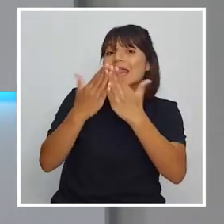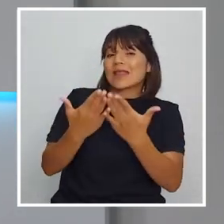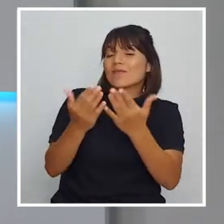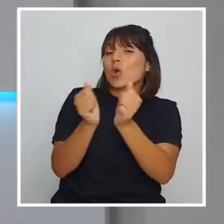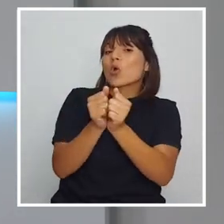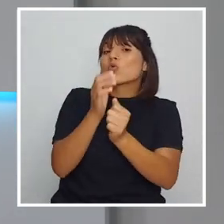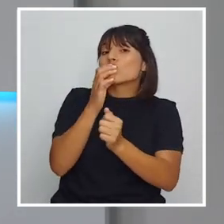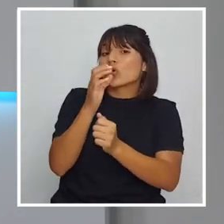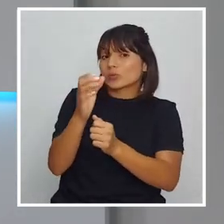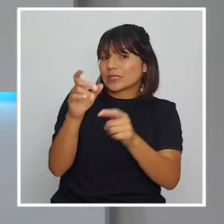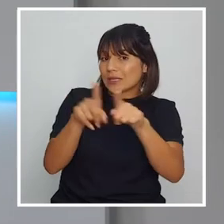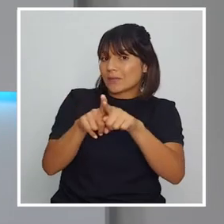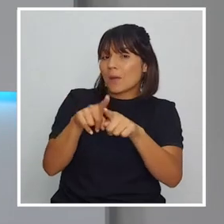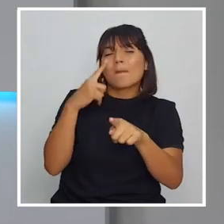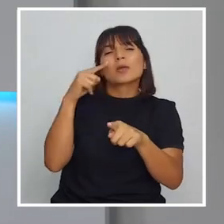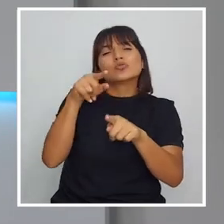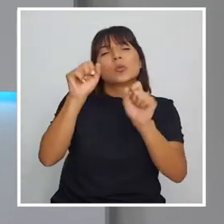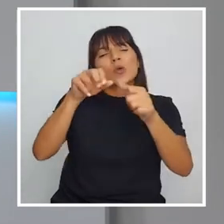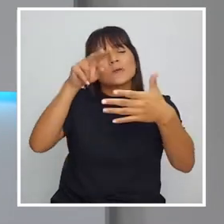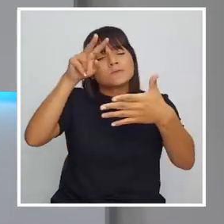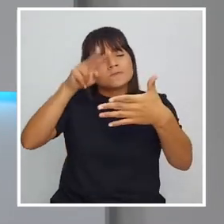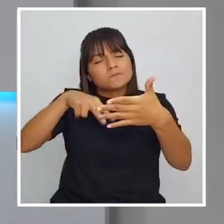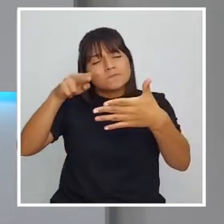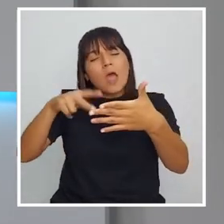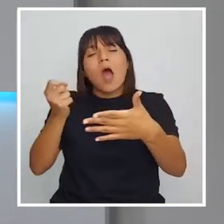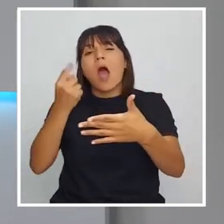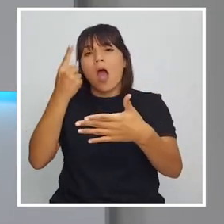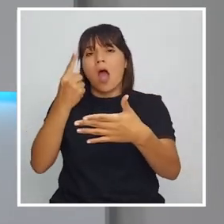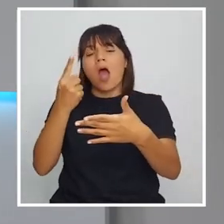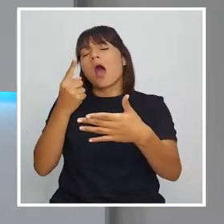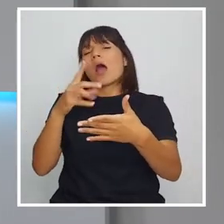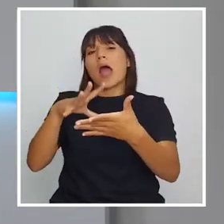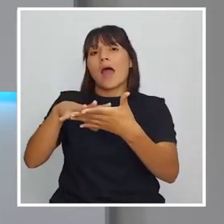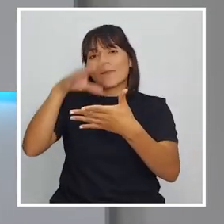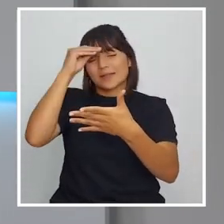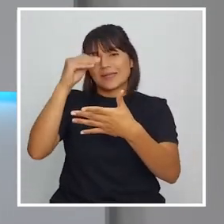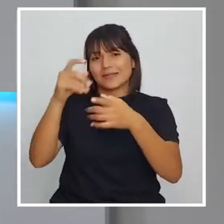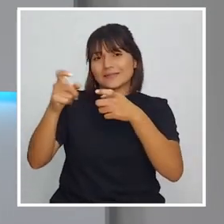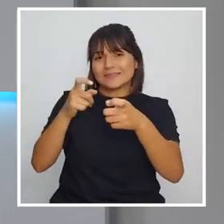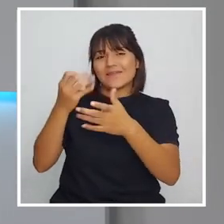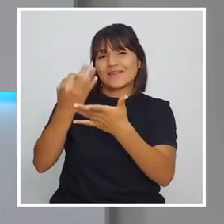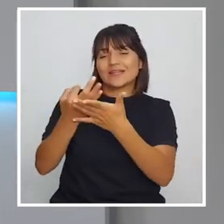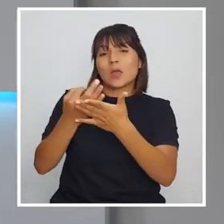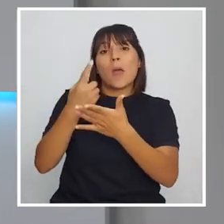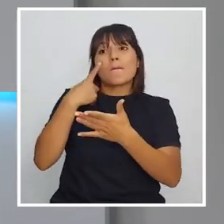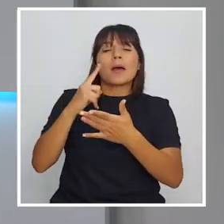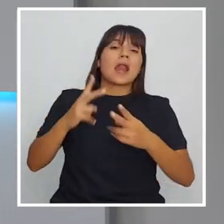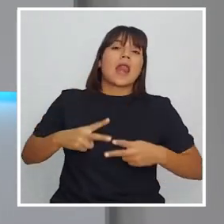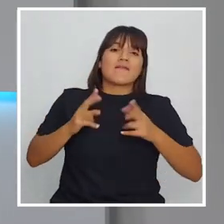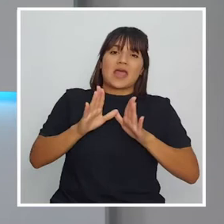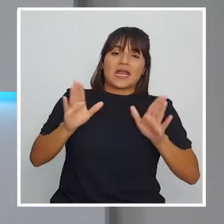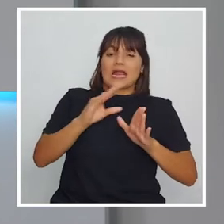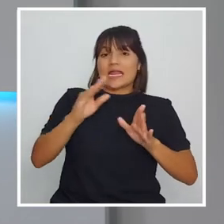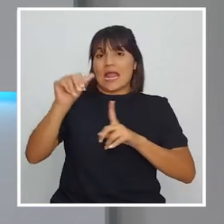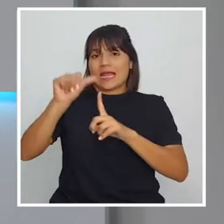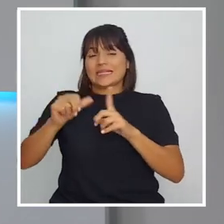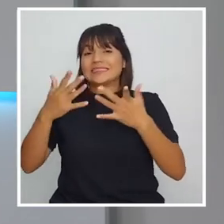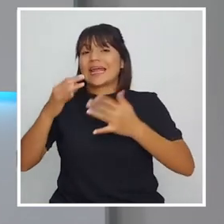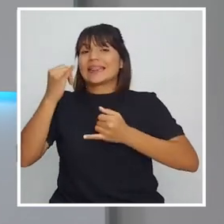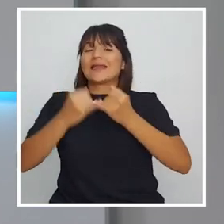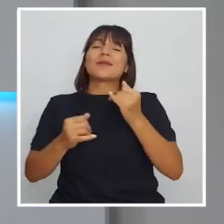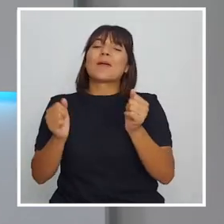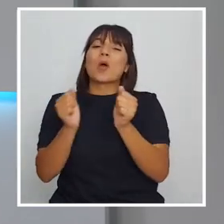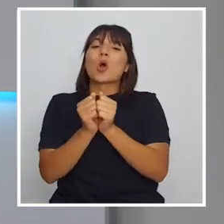educarse financieramente, no solo para el aguinaldo, sino en general, en la vida en general. De esta manera finalizamos con el Conversamos de hoy,